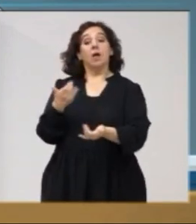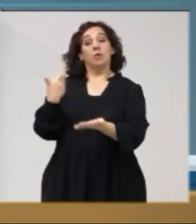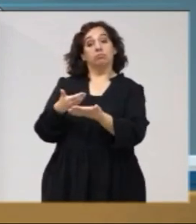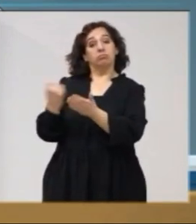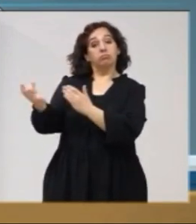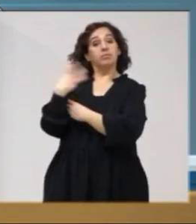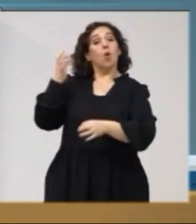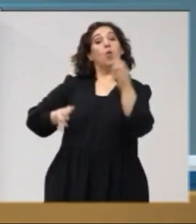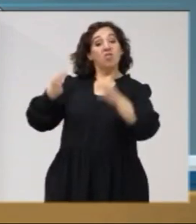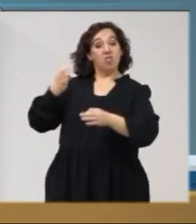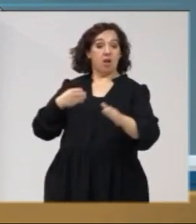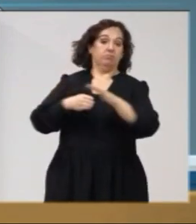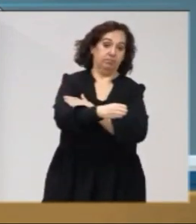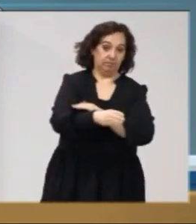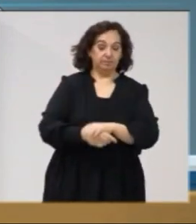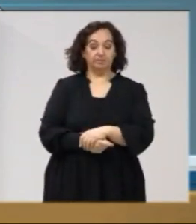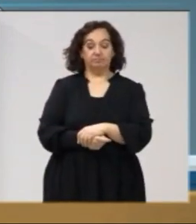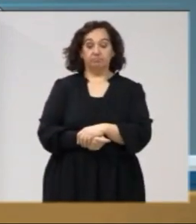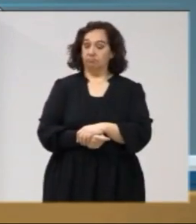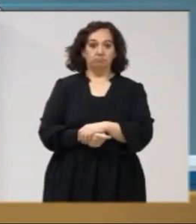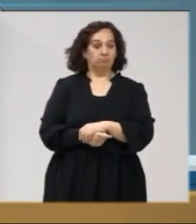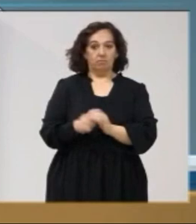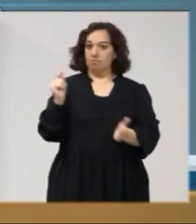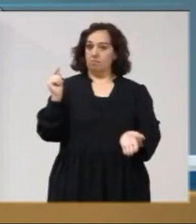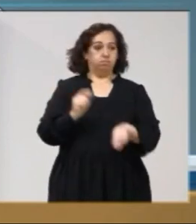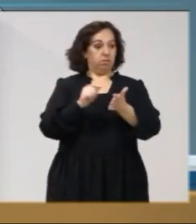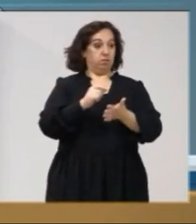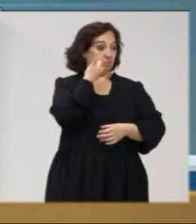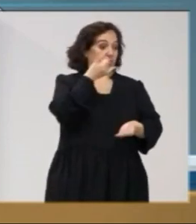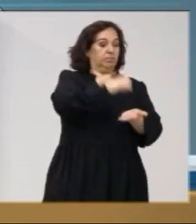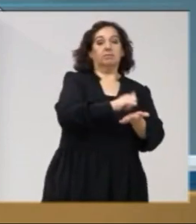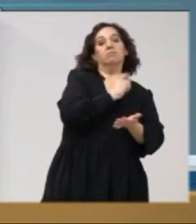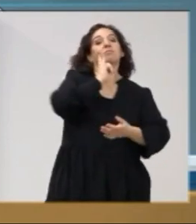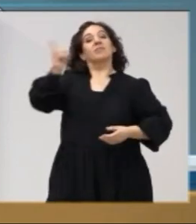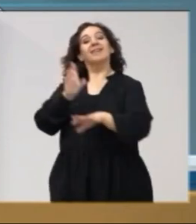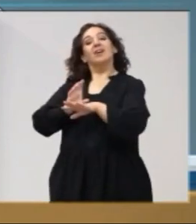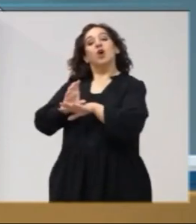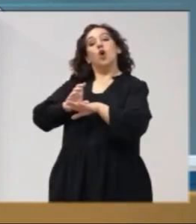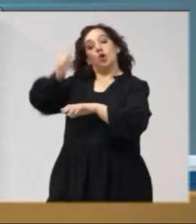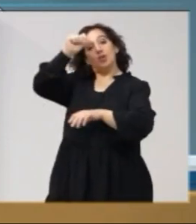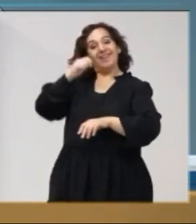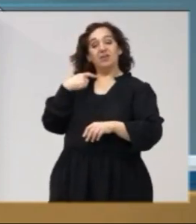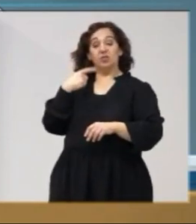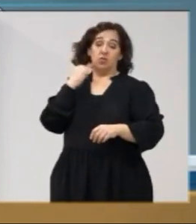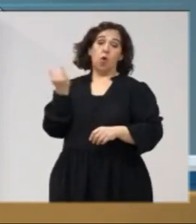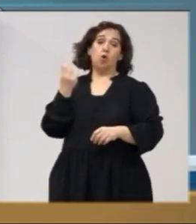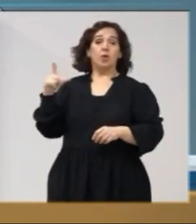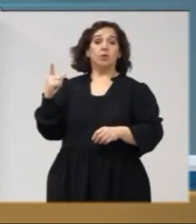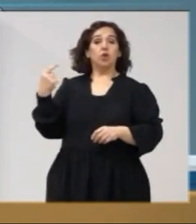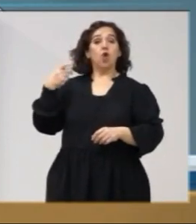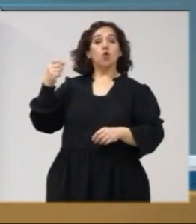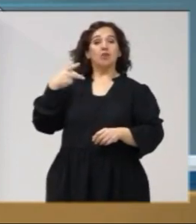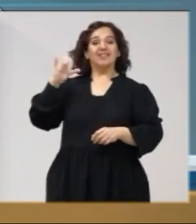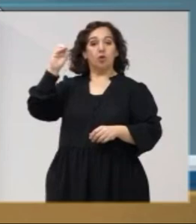judicial a la misma. Inmediatamente llamé al consejero, a José Luis Goicoechea,